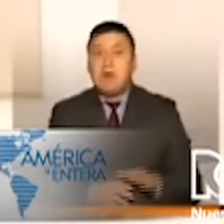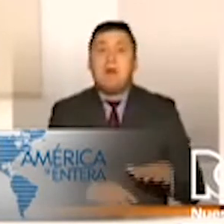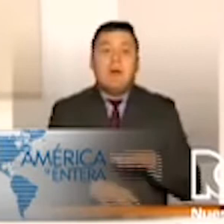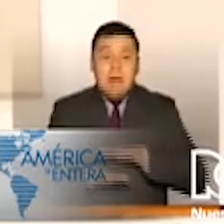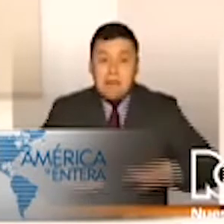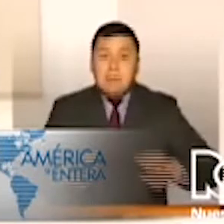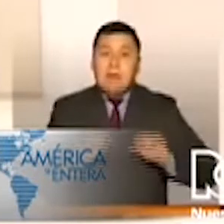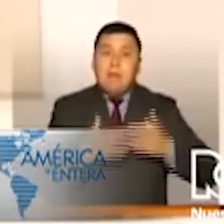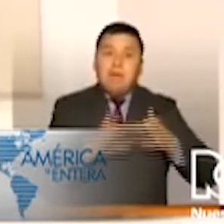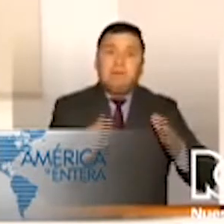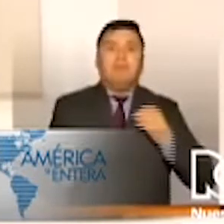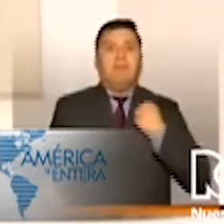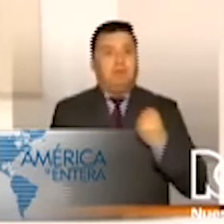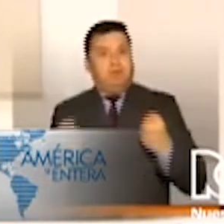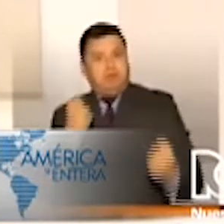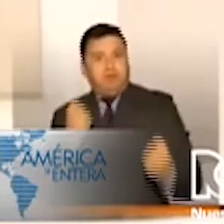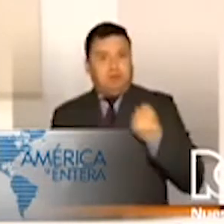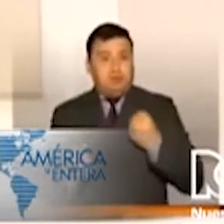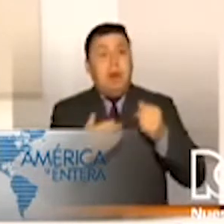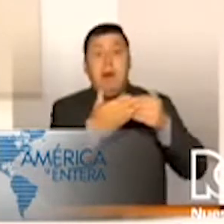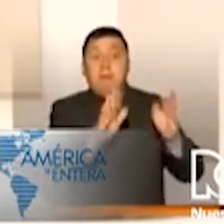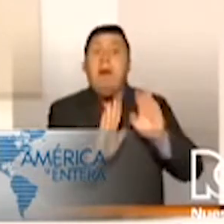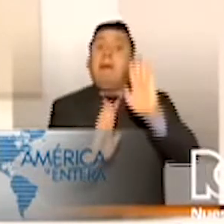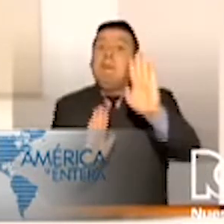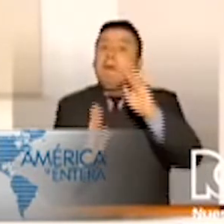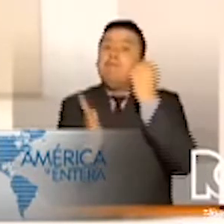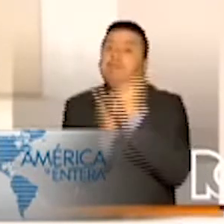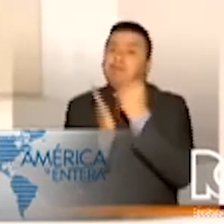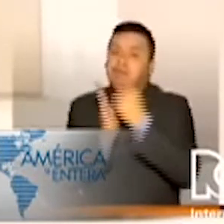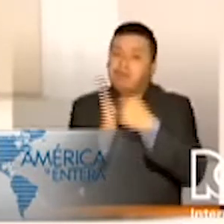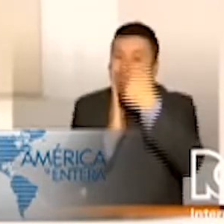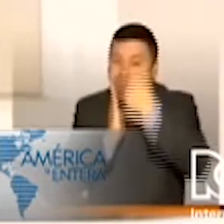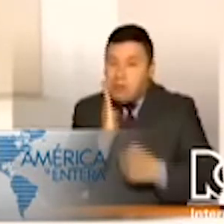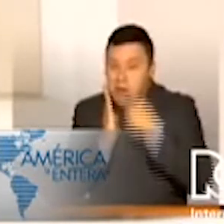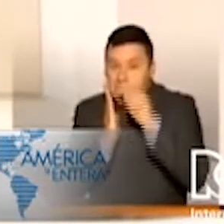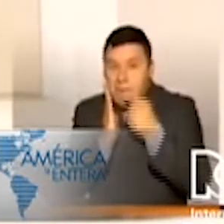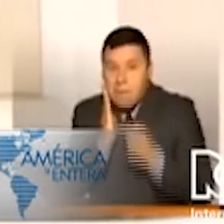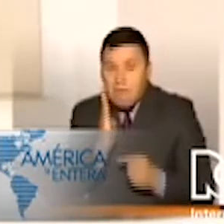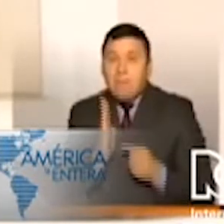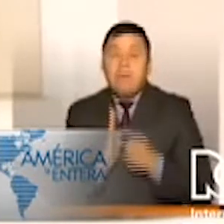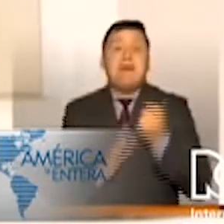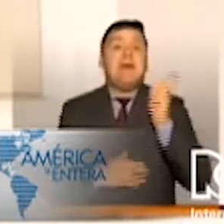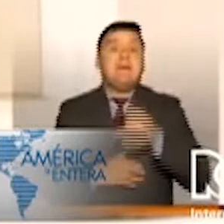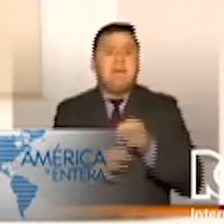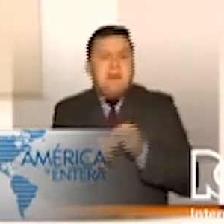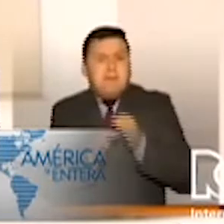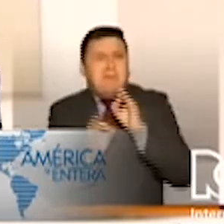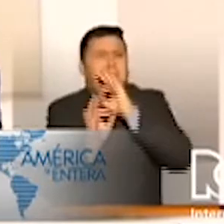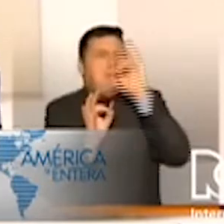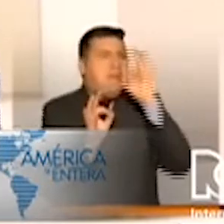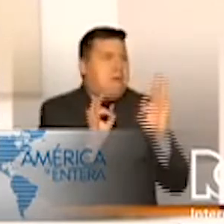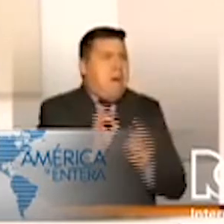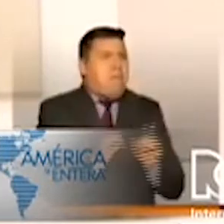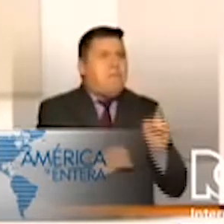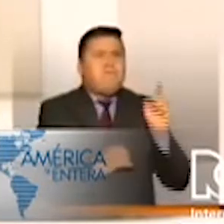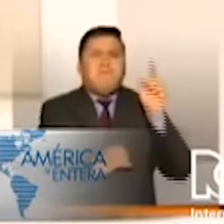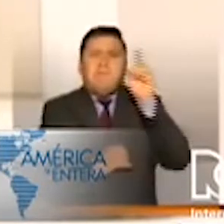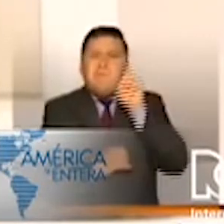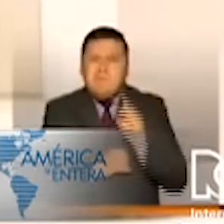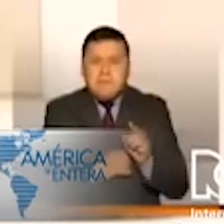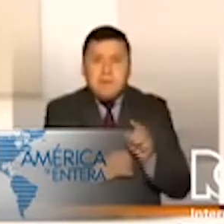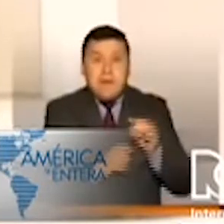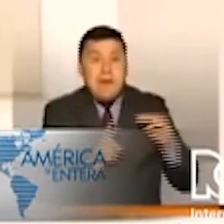en gimnasios con sus respectivos protocolos y en los municipios que tienen una